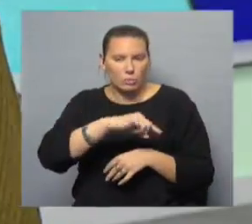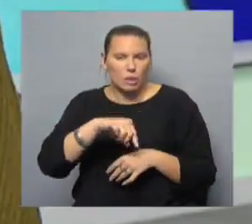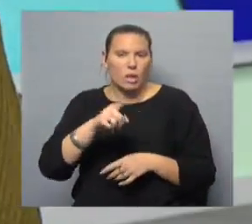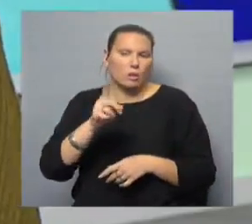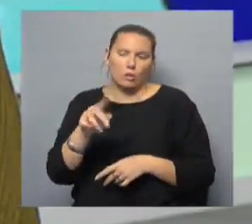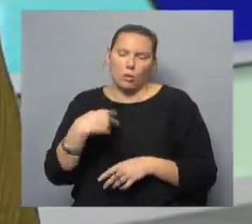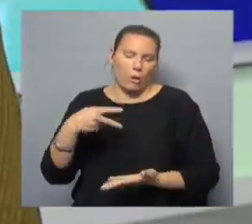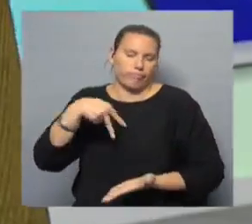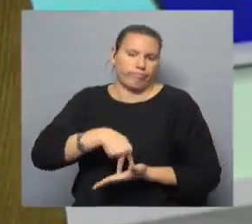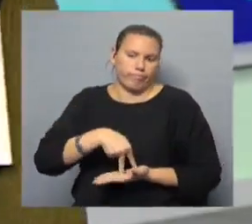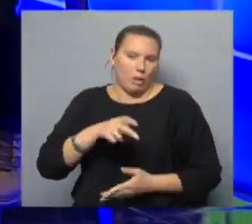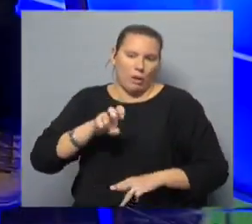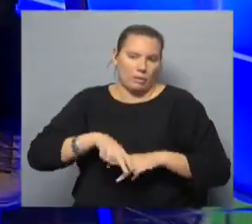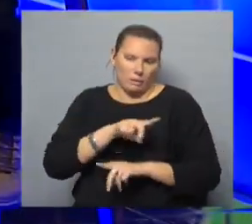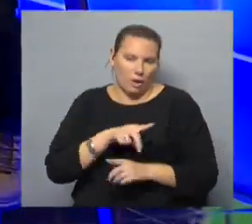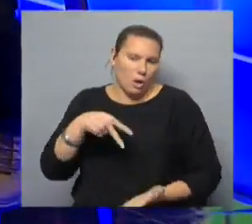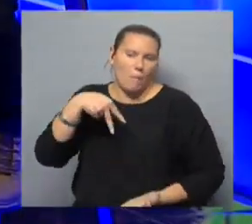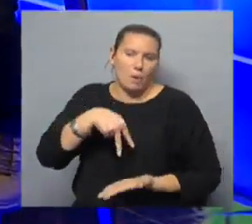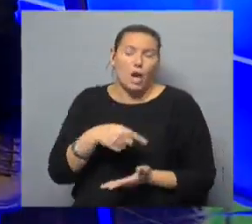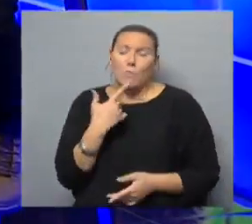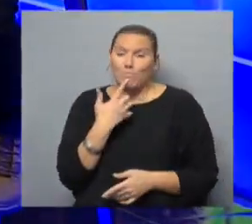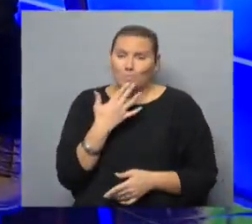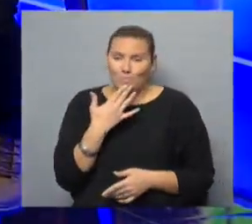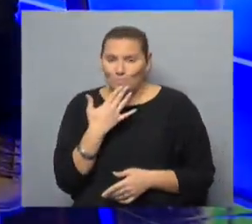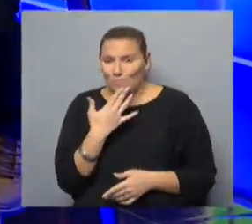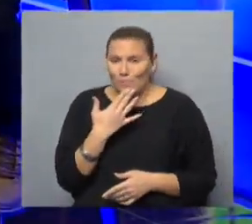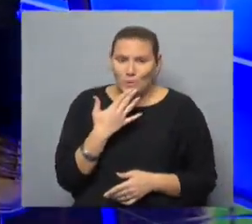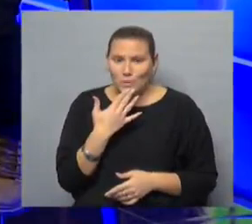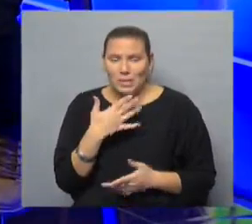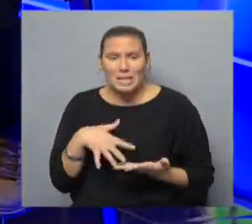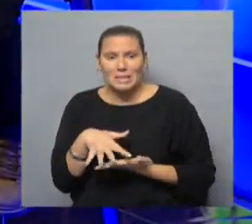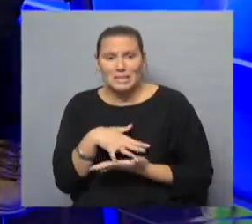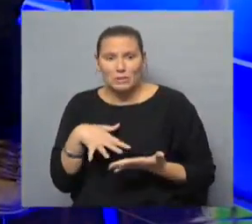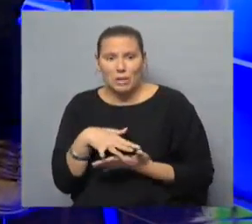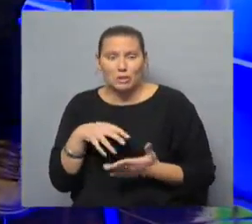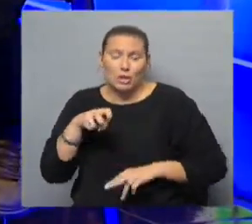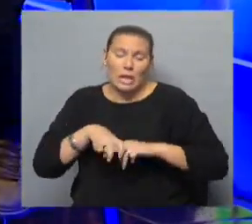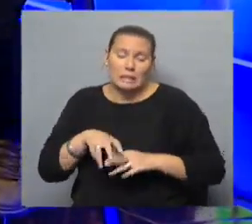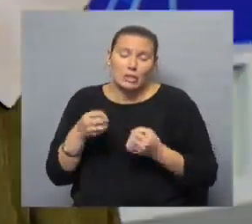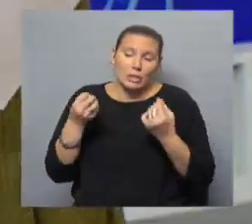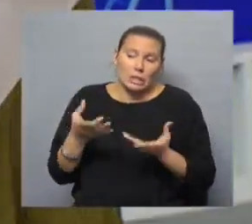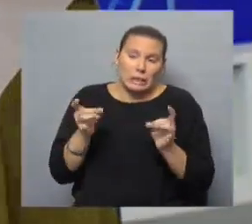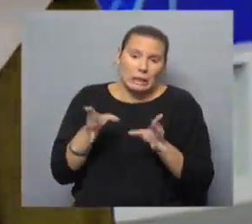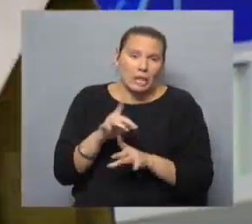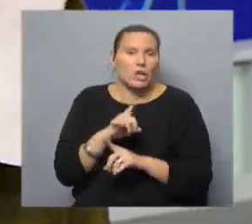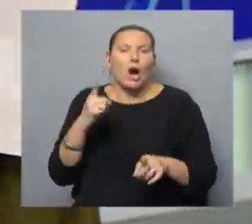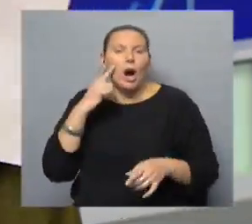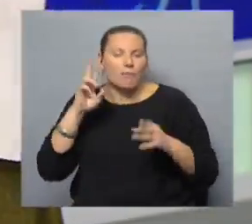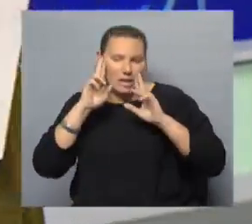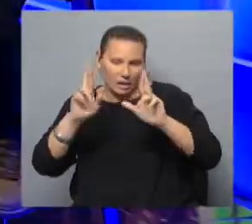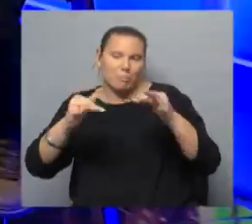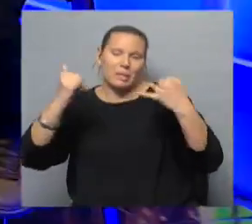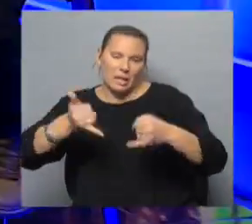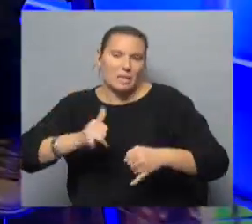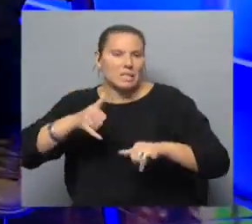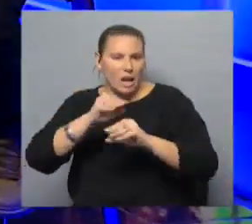parar y dejate de asiento. Sí, dudamos un poco del estado que queden las butacas, pero... No, se van a portar bien, por favor,